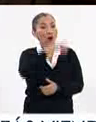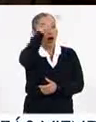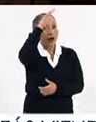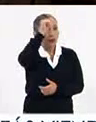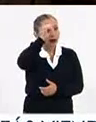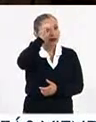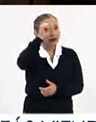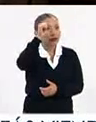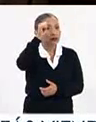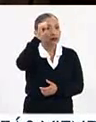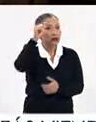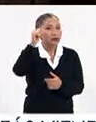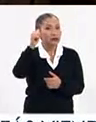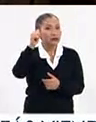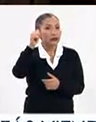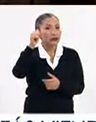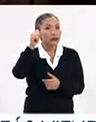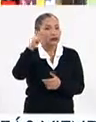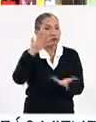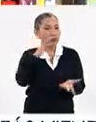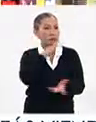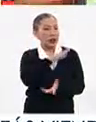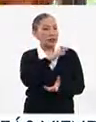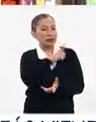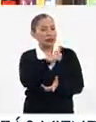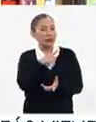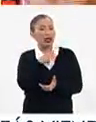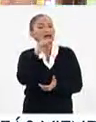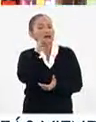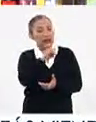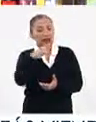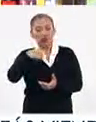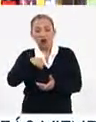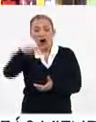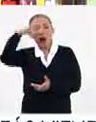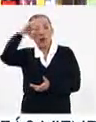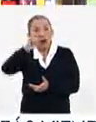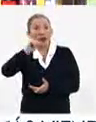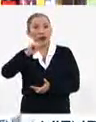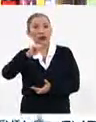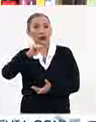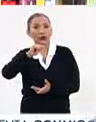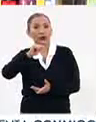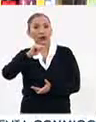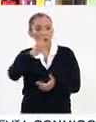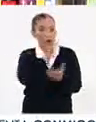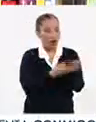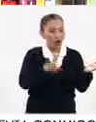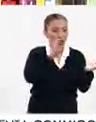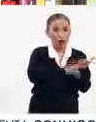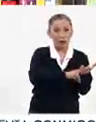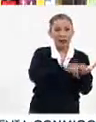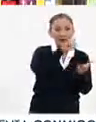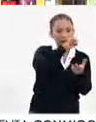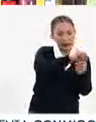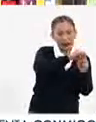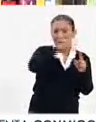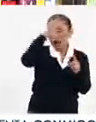acuerdo, sí, algo hiciste mal, tienes que decir sí, estoy de acuerdo. Sí, Repites. estoy de acuerdo, sí.